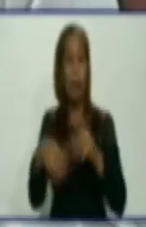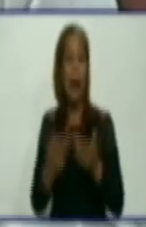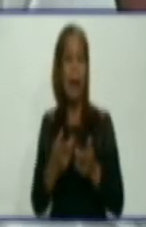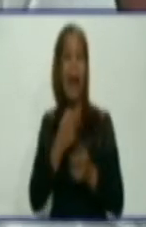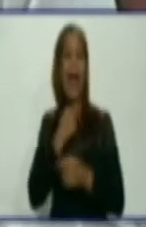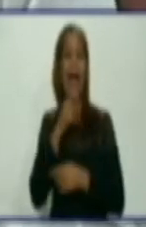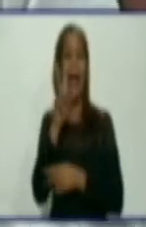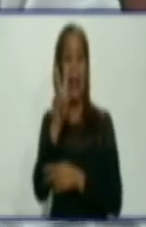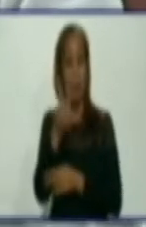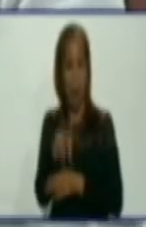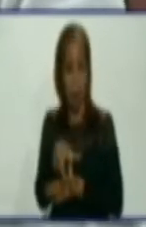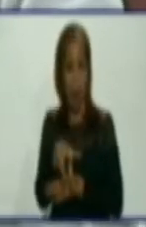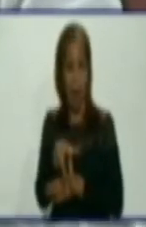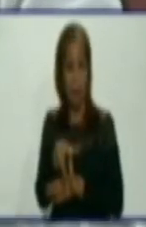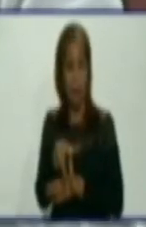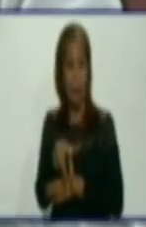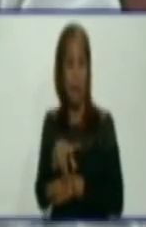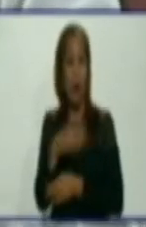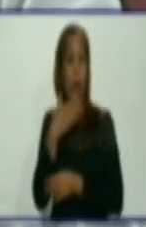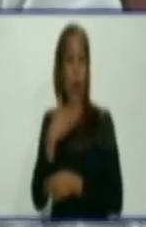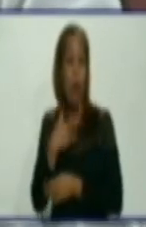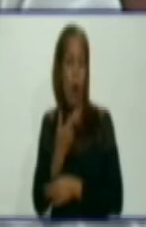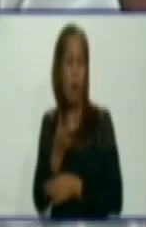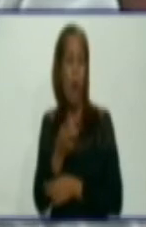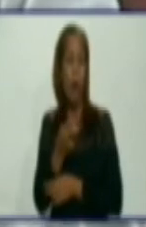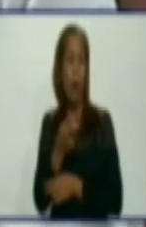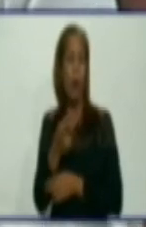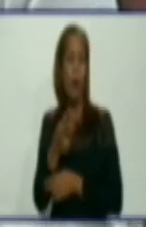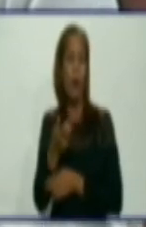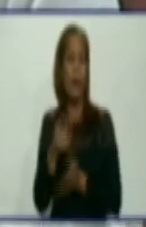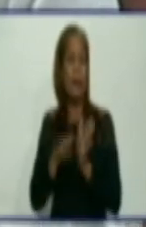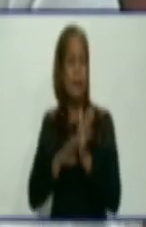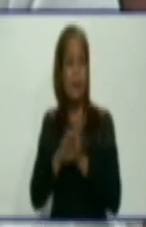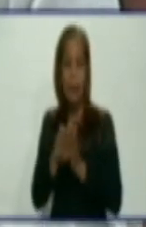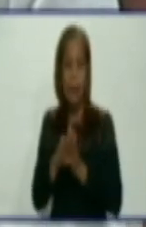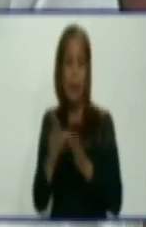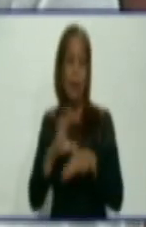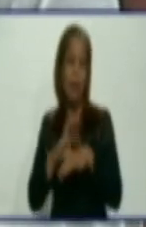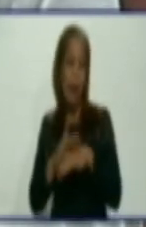su evolución y además ir tomando las acciones que correspondan según